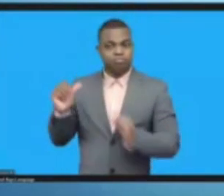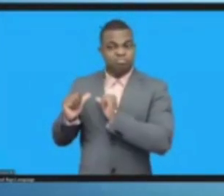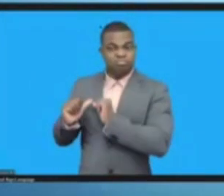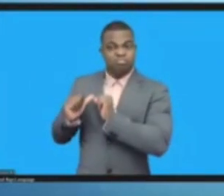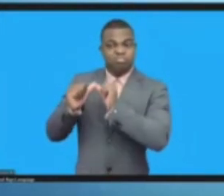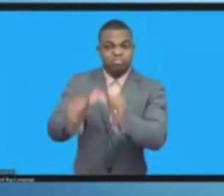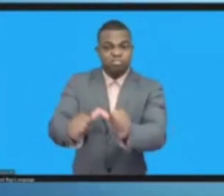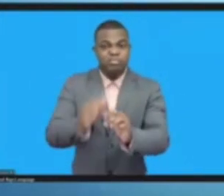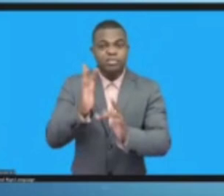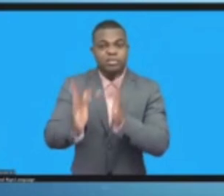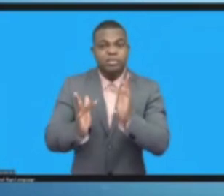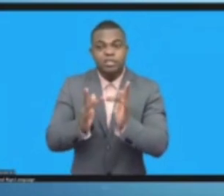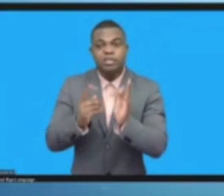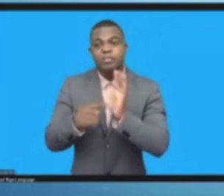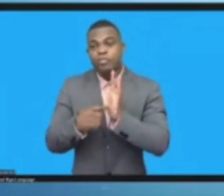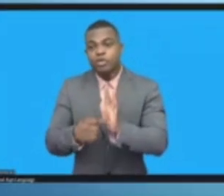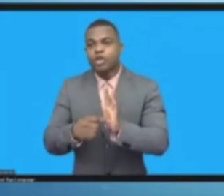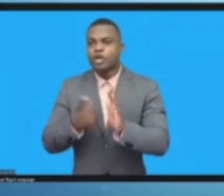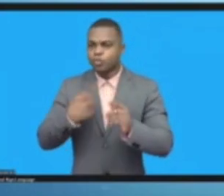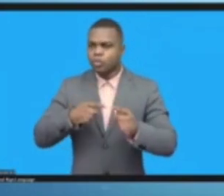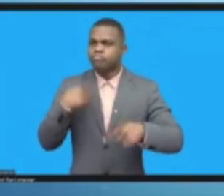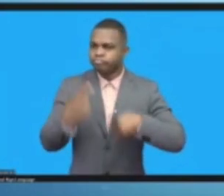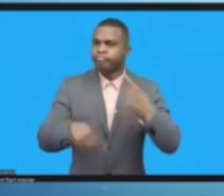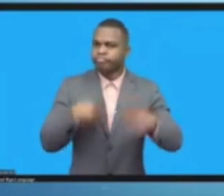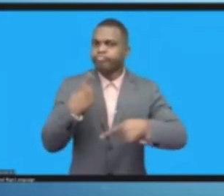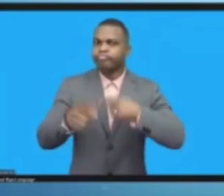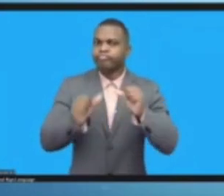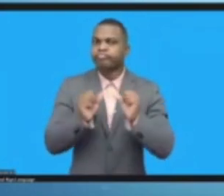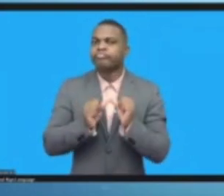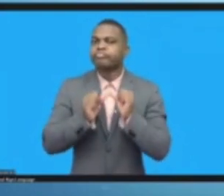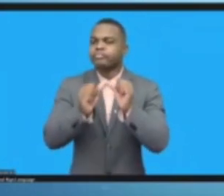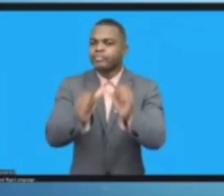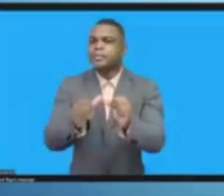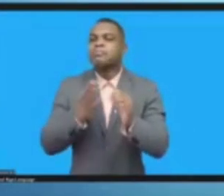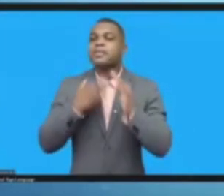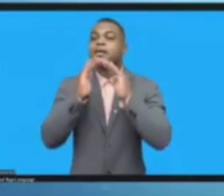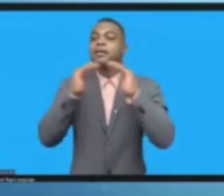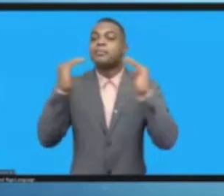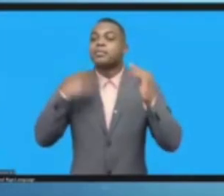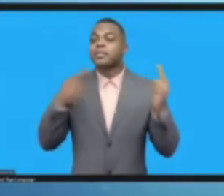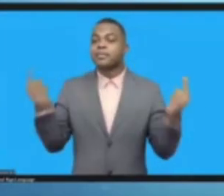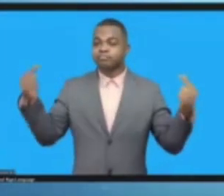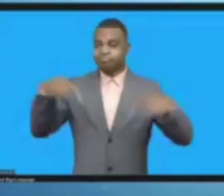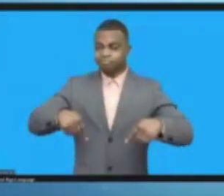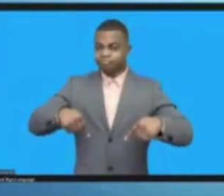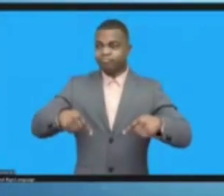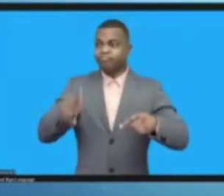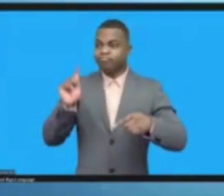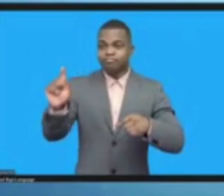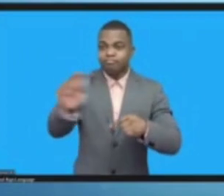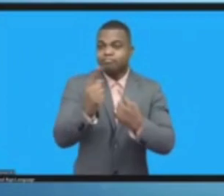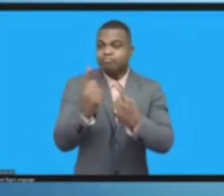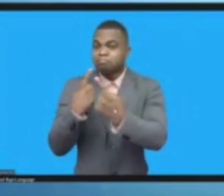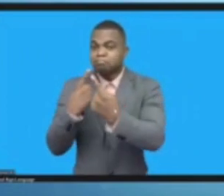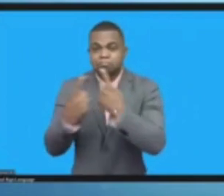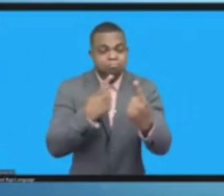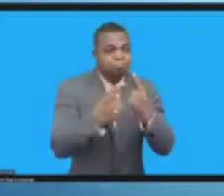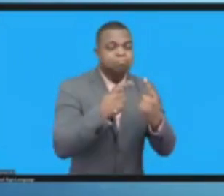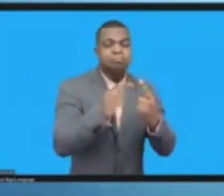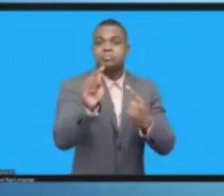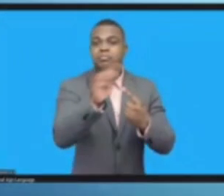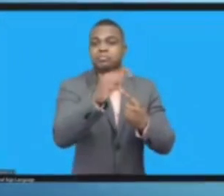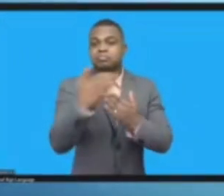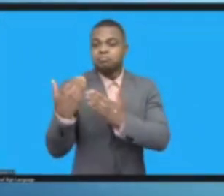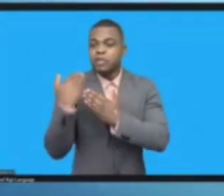legisladores o formadores de políticas pero no terminó nuestra función quizás uno piensa entramos en línea todo funciona